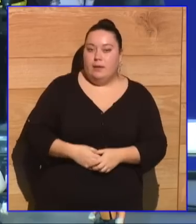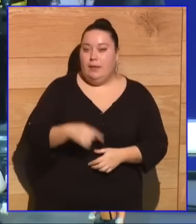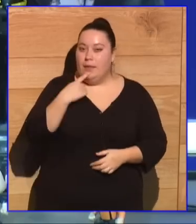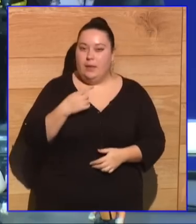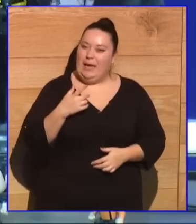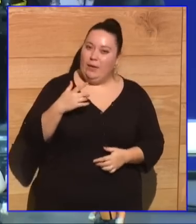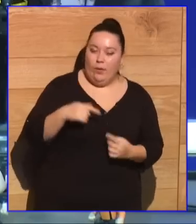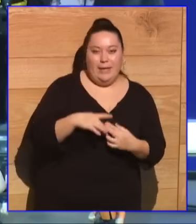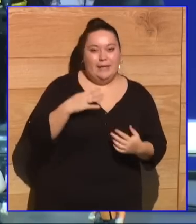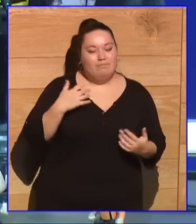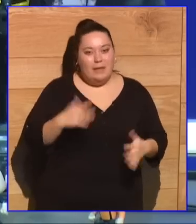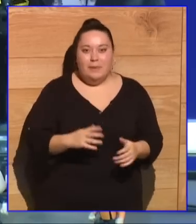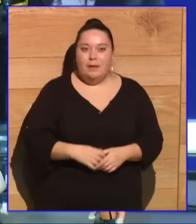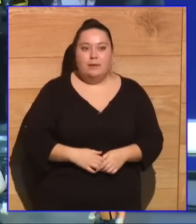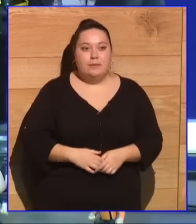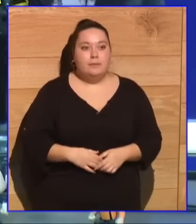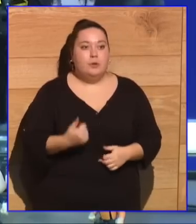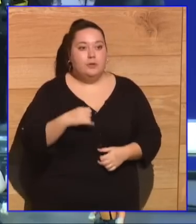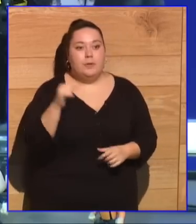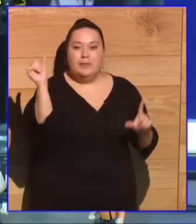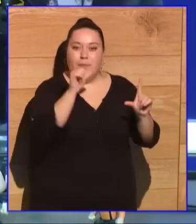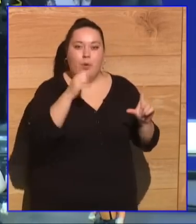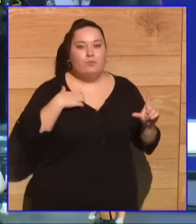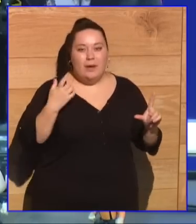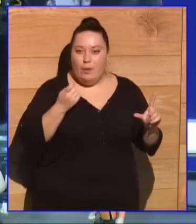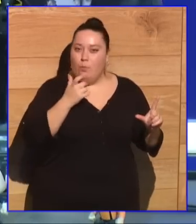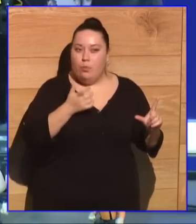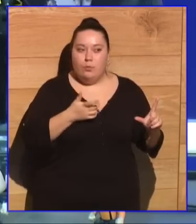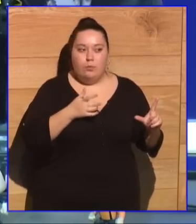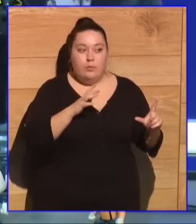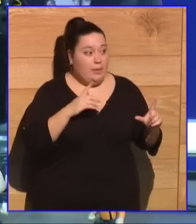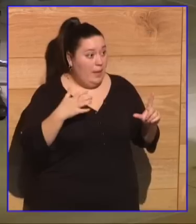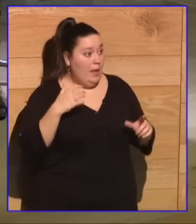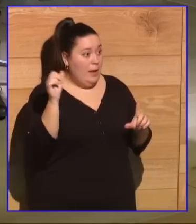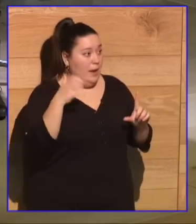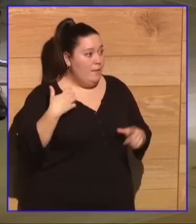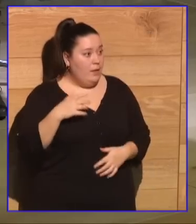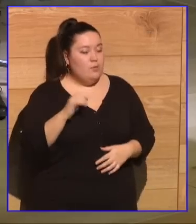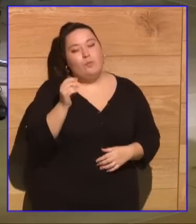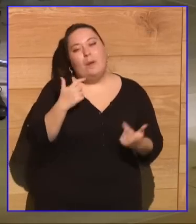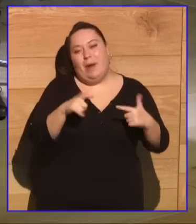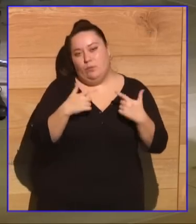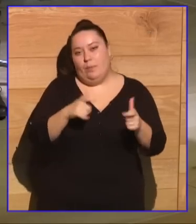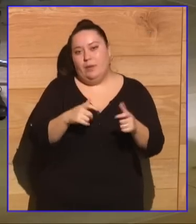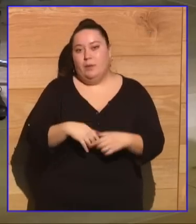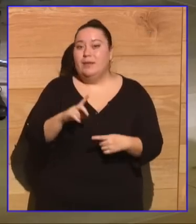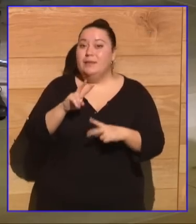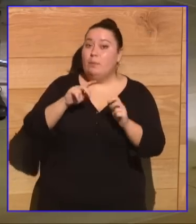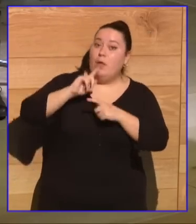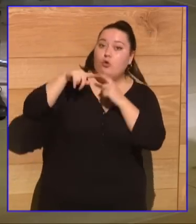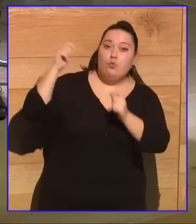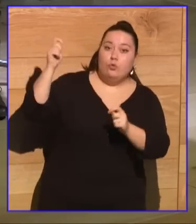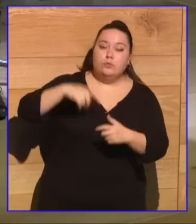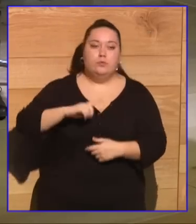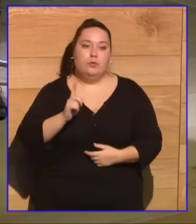tía más... Pero quería decir una cosa de esta película que me da mucha rabia, como... ¿Te da rabia esta peli, Javi? No, una escena de esta película pero que me por da lo de rabia, los nudos. No, me da